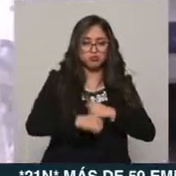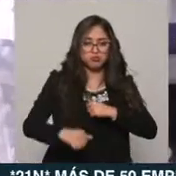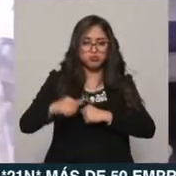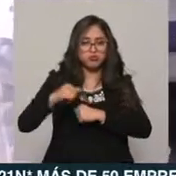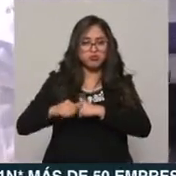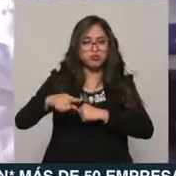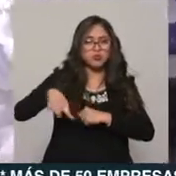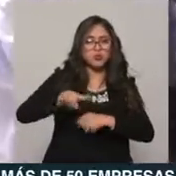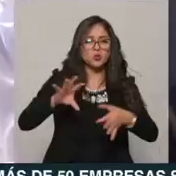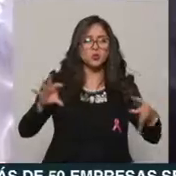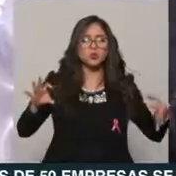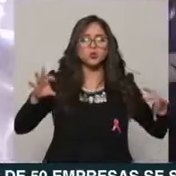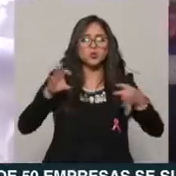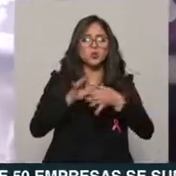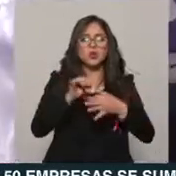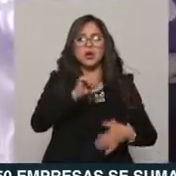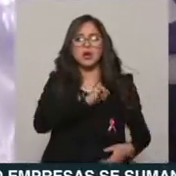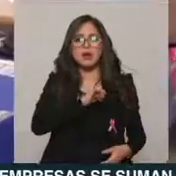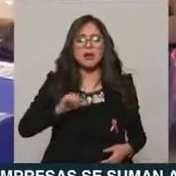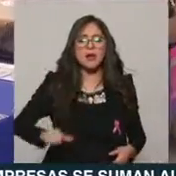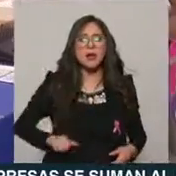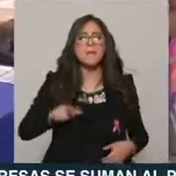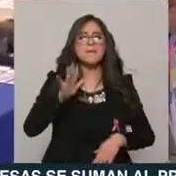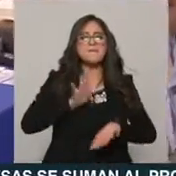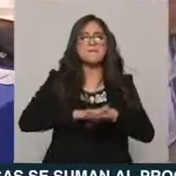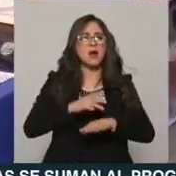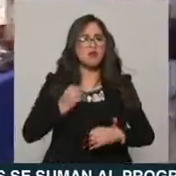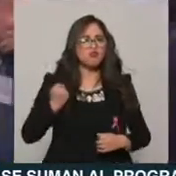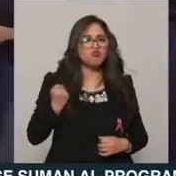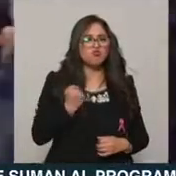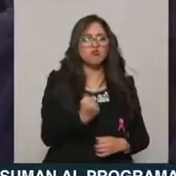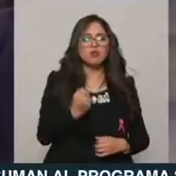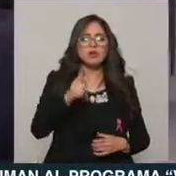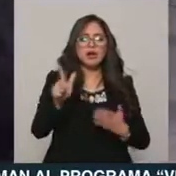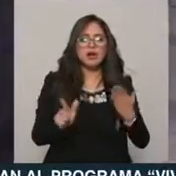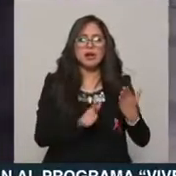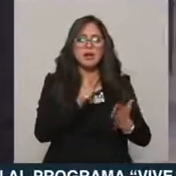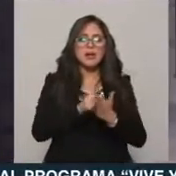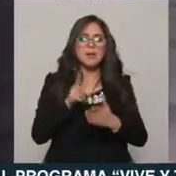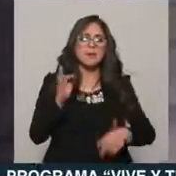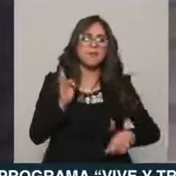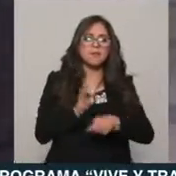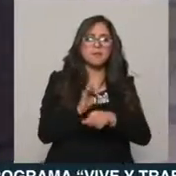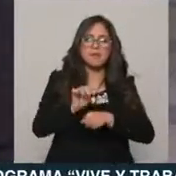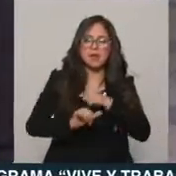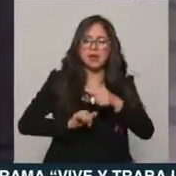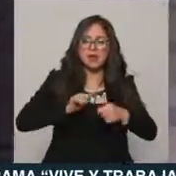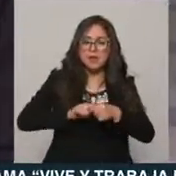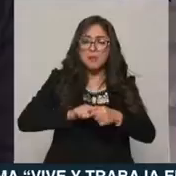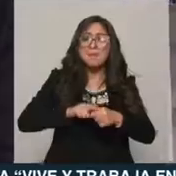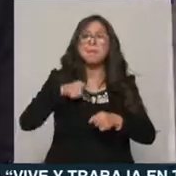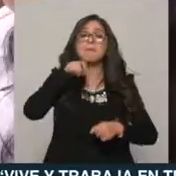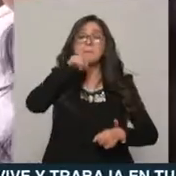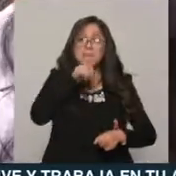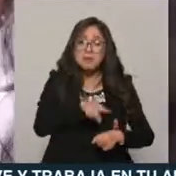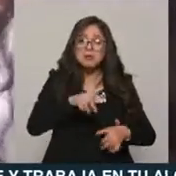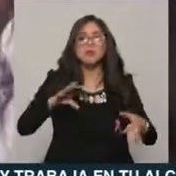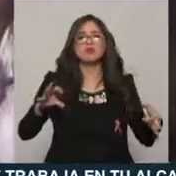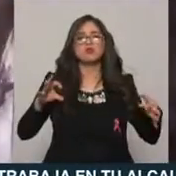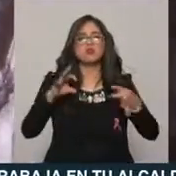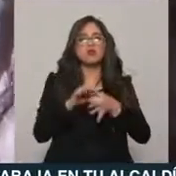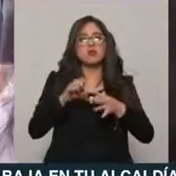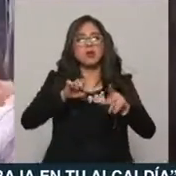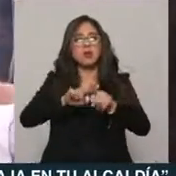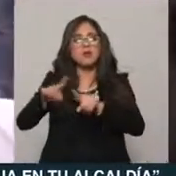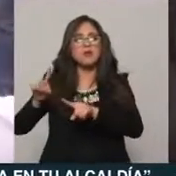con las alcaldías, se fortalecerán las leyes y normas de protección animal. Asimismo, detalló que ya se trabaja con las